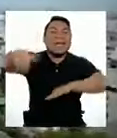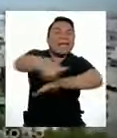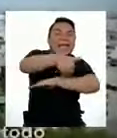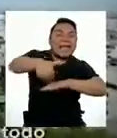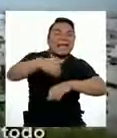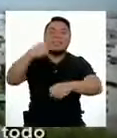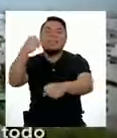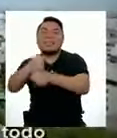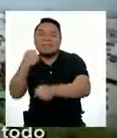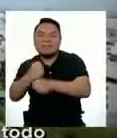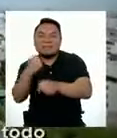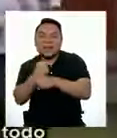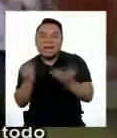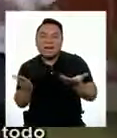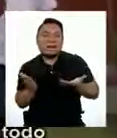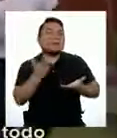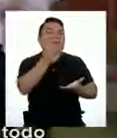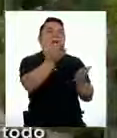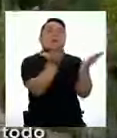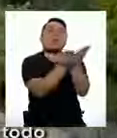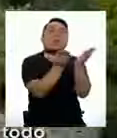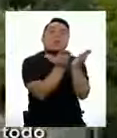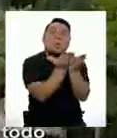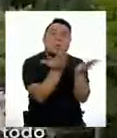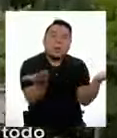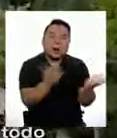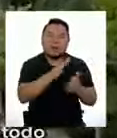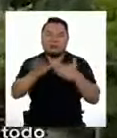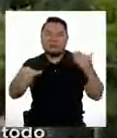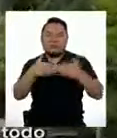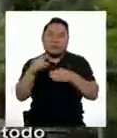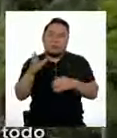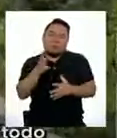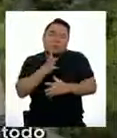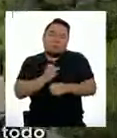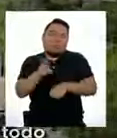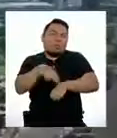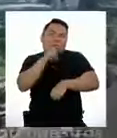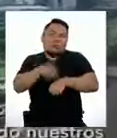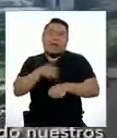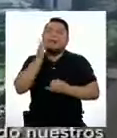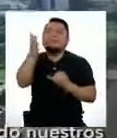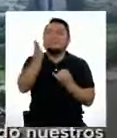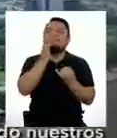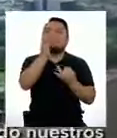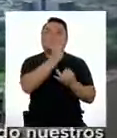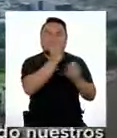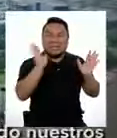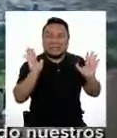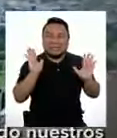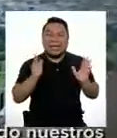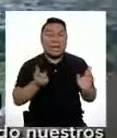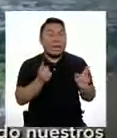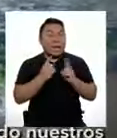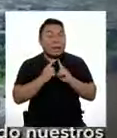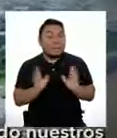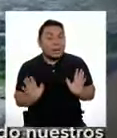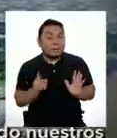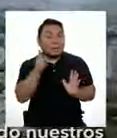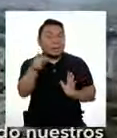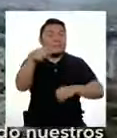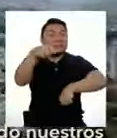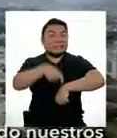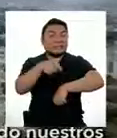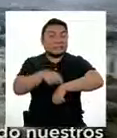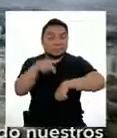siempre, a nuestros trabajos, a nuestras escuelas, y a todo lo que estamos acostumbrados. Sin embargo, durante este